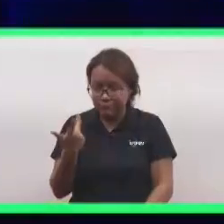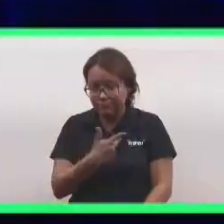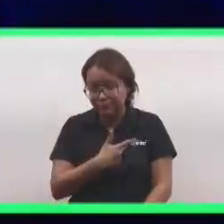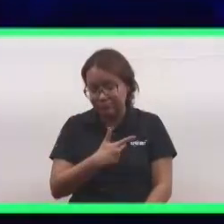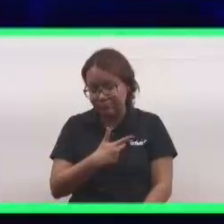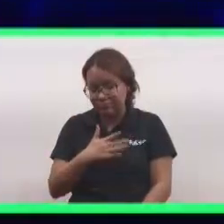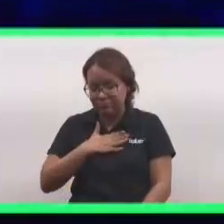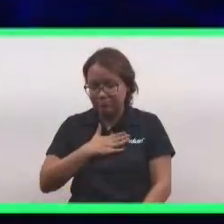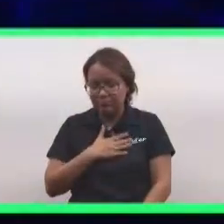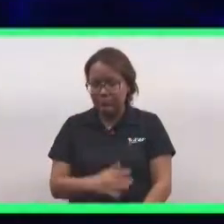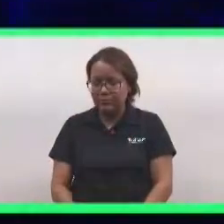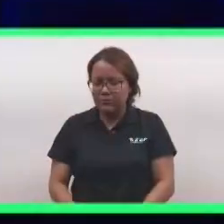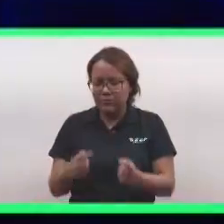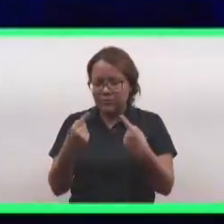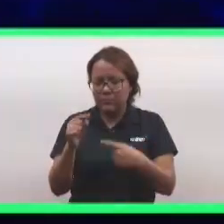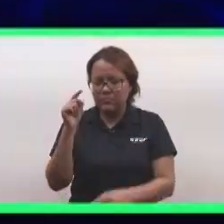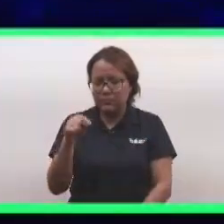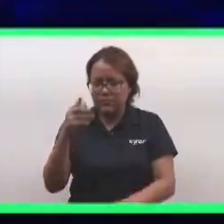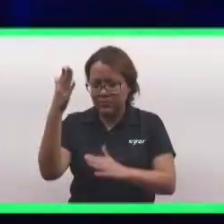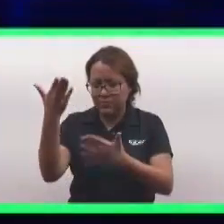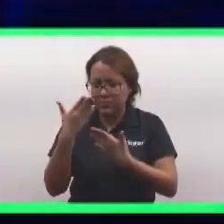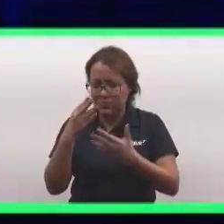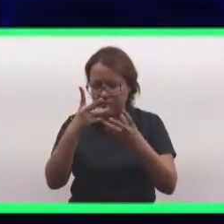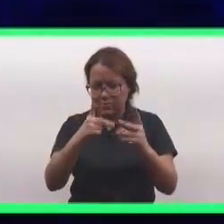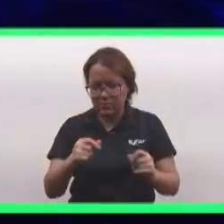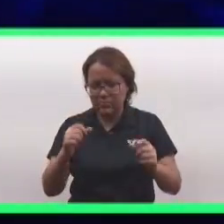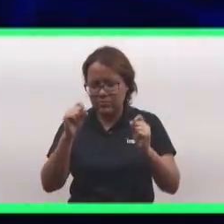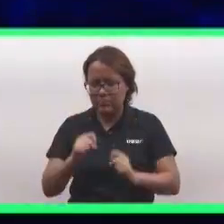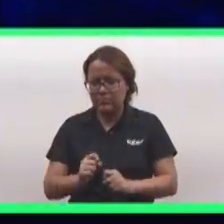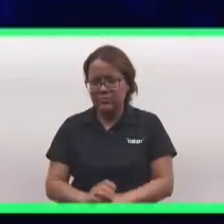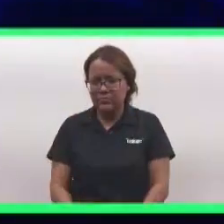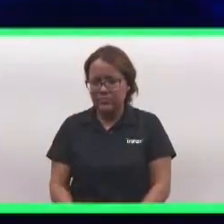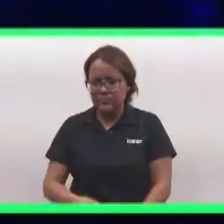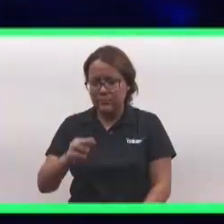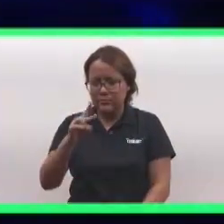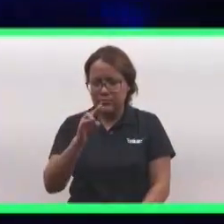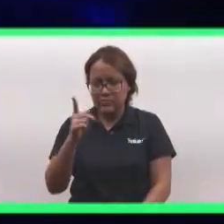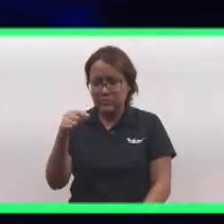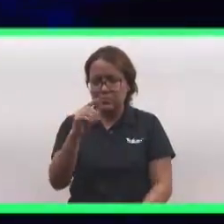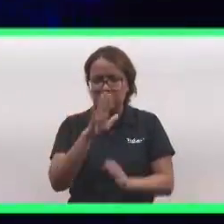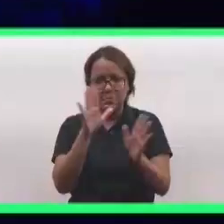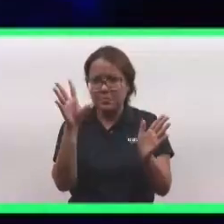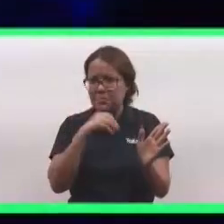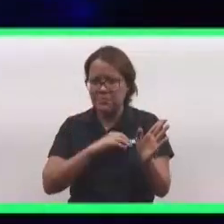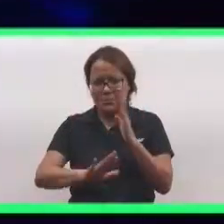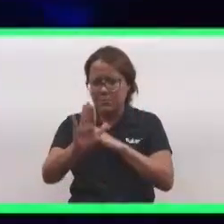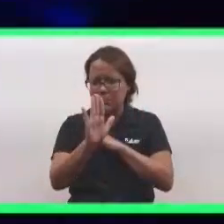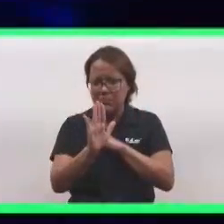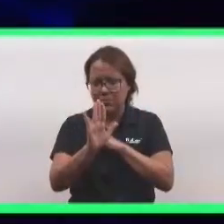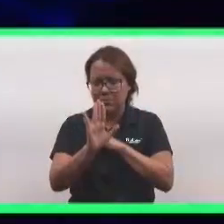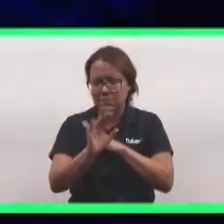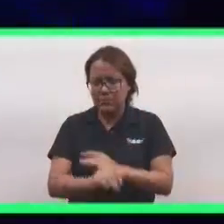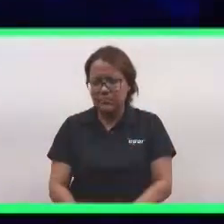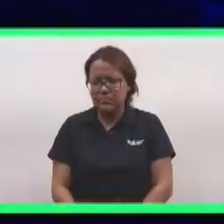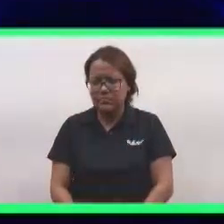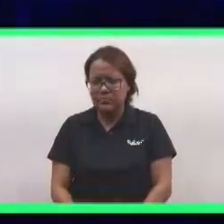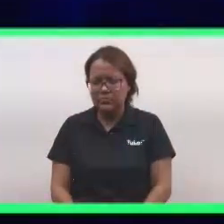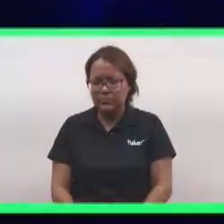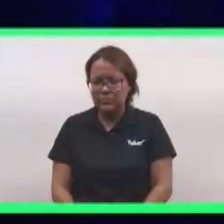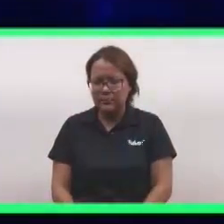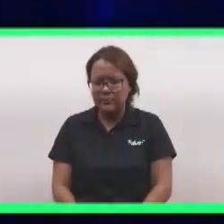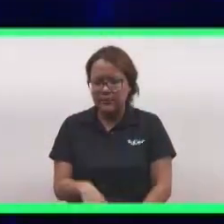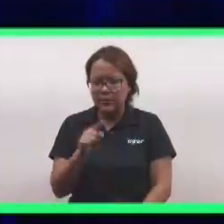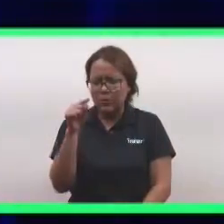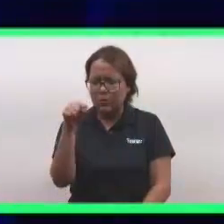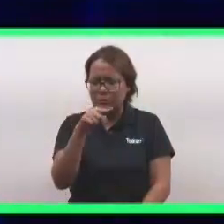hoy. Ayúdanos a salir adelante. Mi amigo, si usted está acá sin Cristo, si nunca ha invitado a Jesús a su corazón, ahí